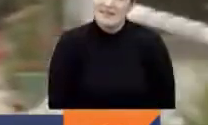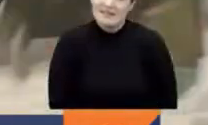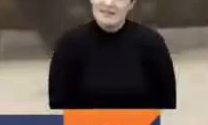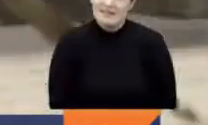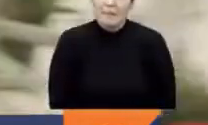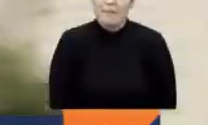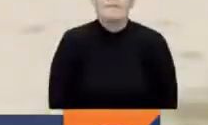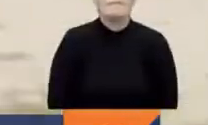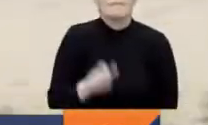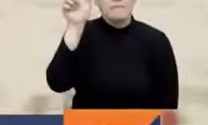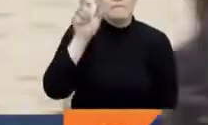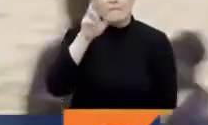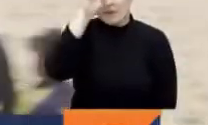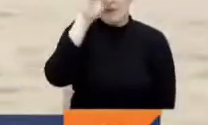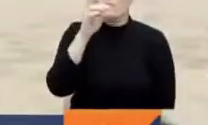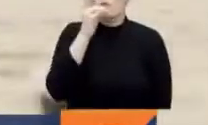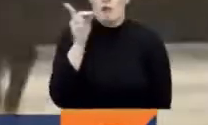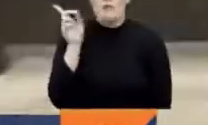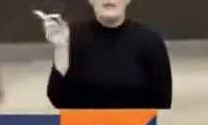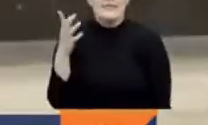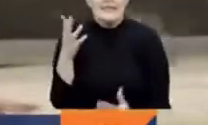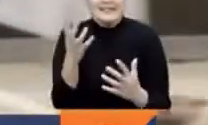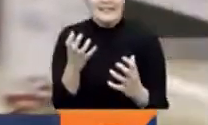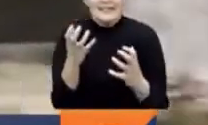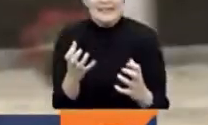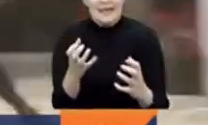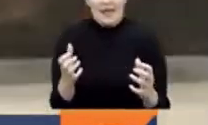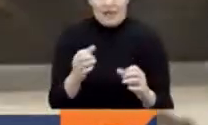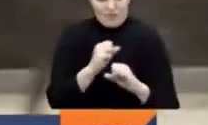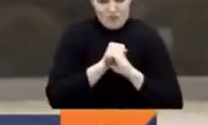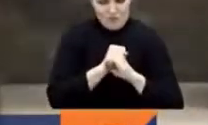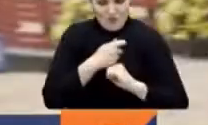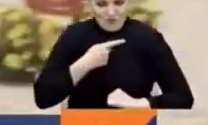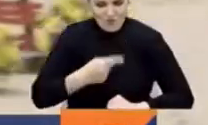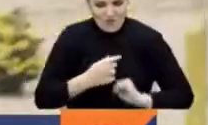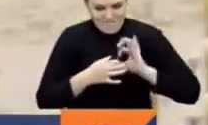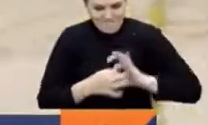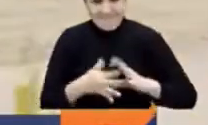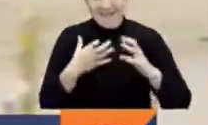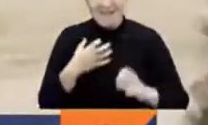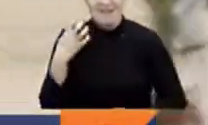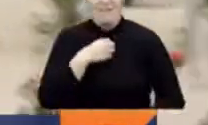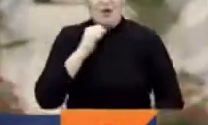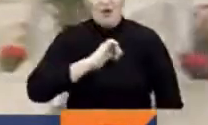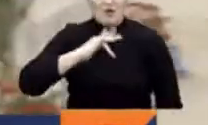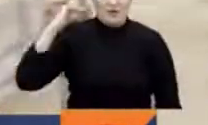Manuel Fernández, de República Dominicana, buscaba junto con su caballo la medalla dorada.